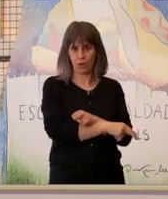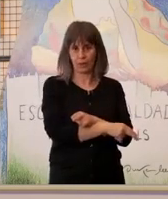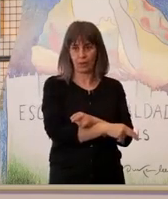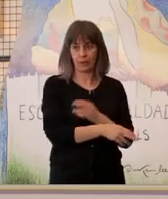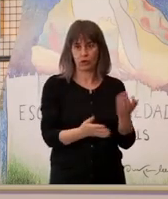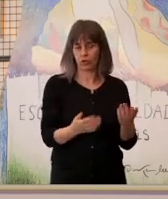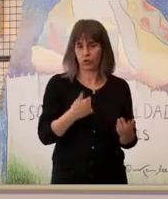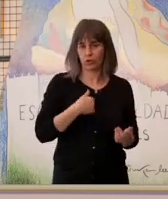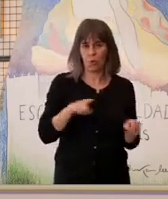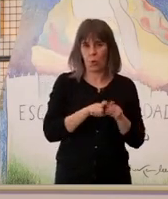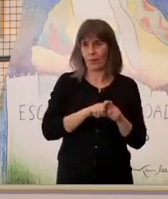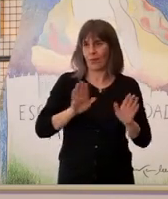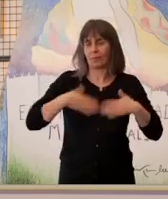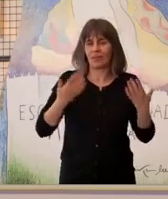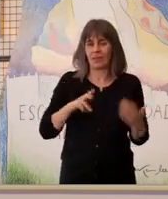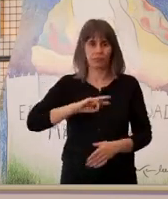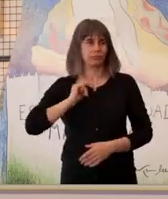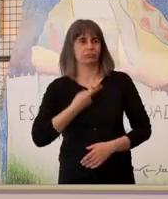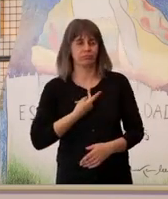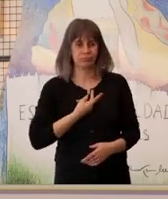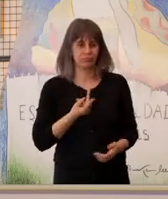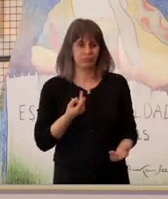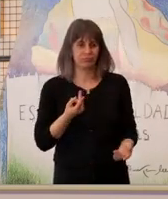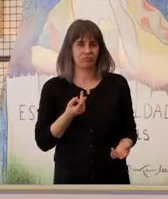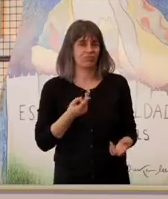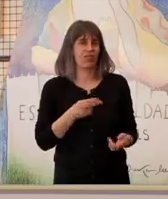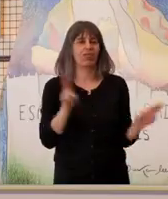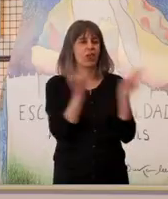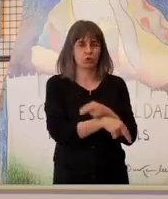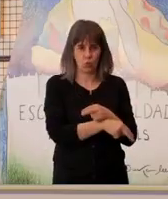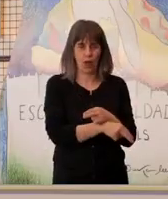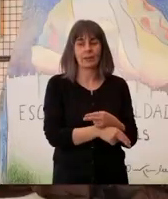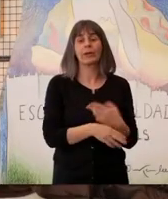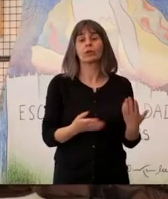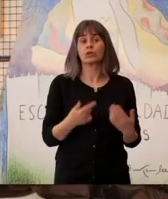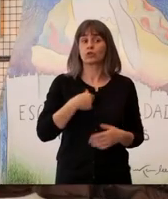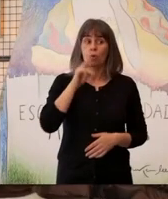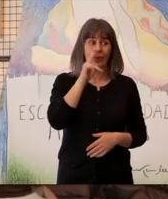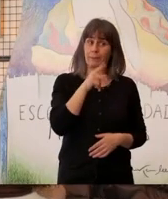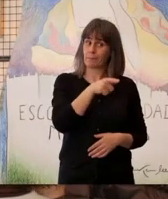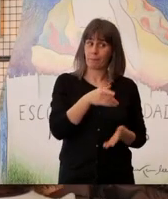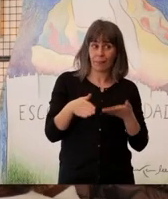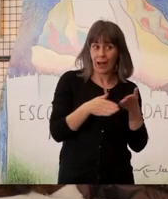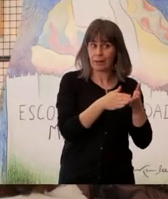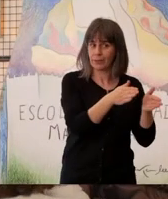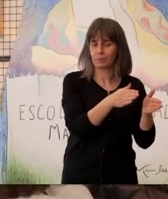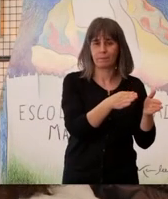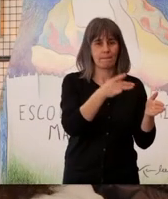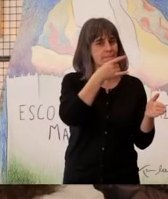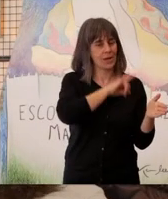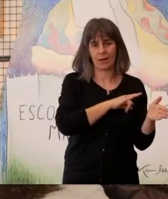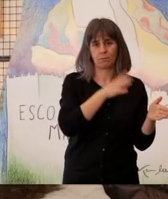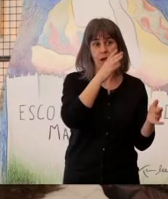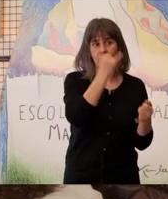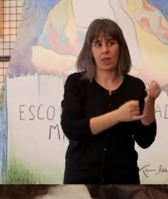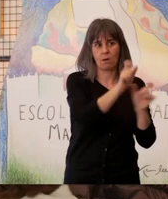convertido en una franquista de golpe Bueno entonces ya vi que por este camino no podría caminar porque iba a ser todo el mundo en